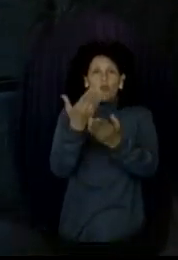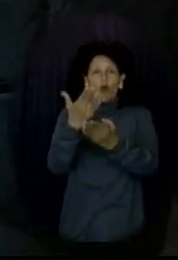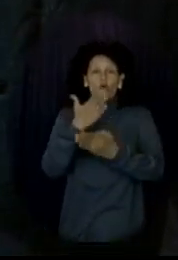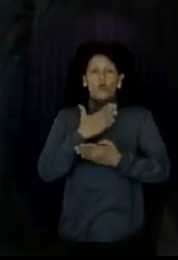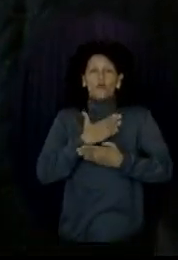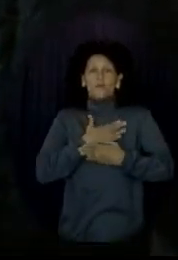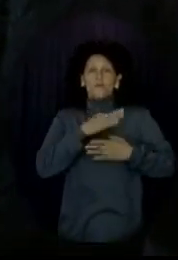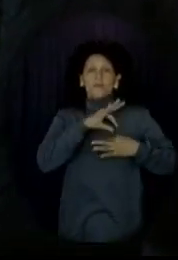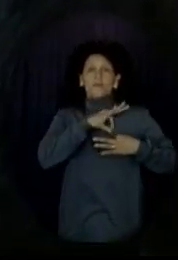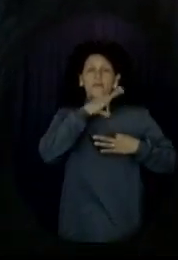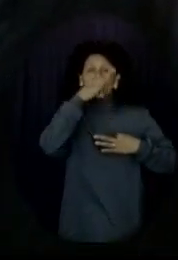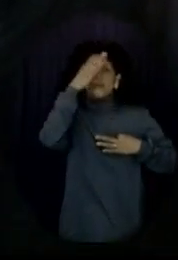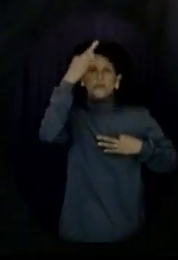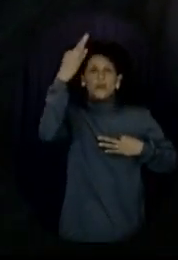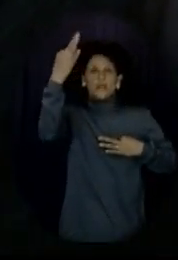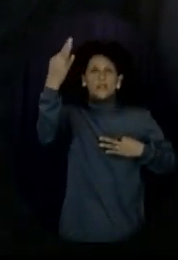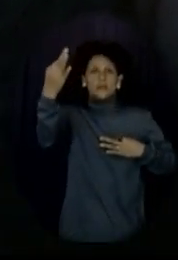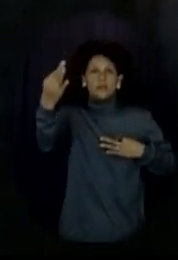encomiendo